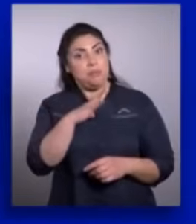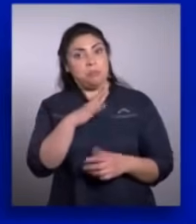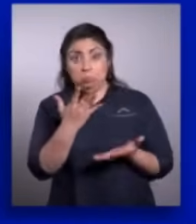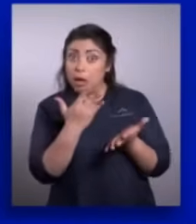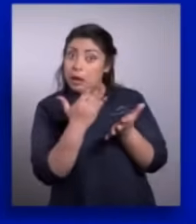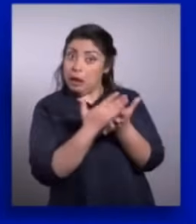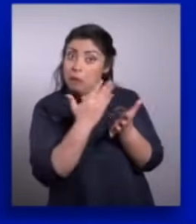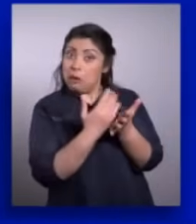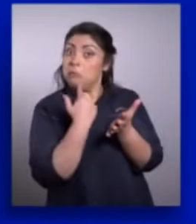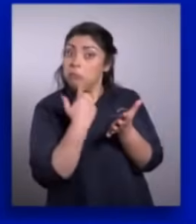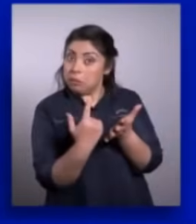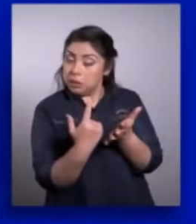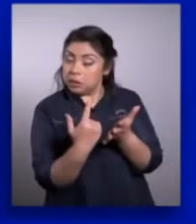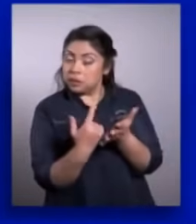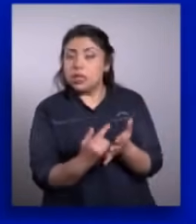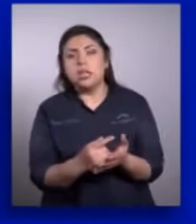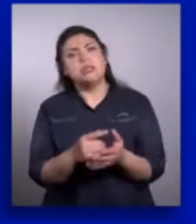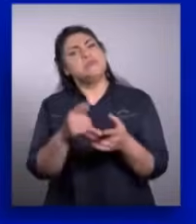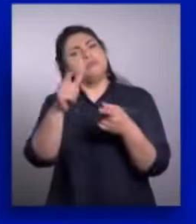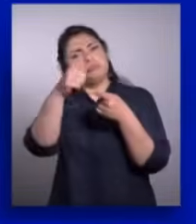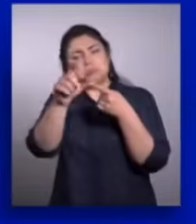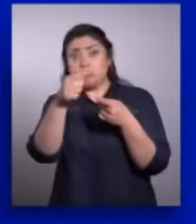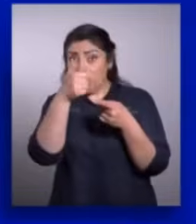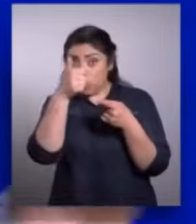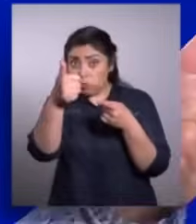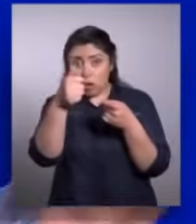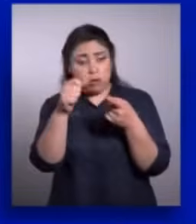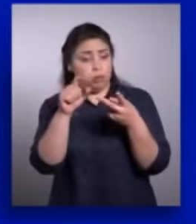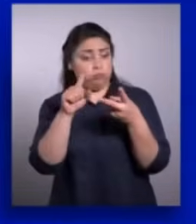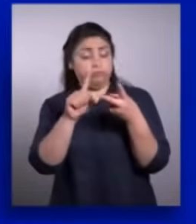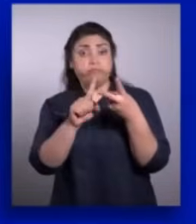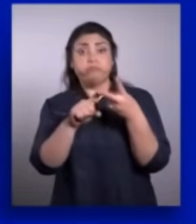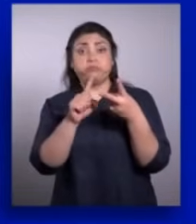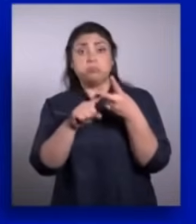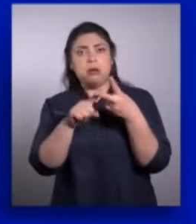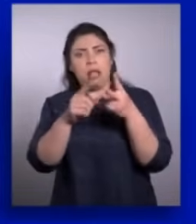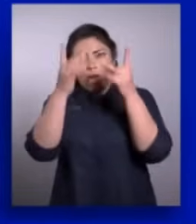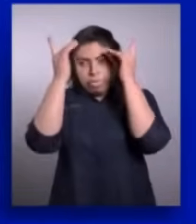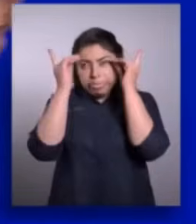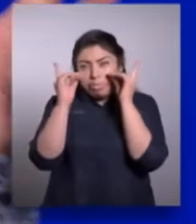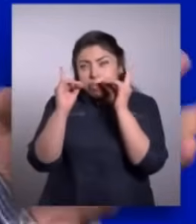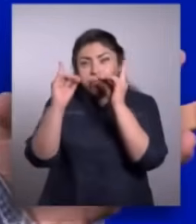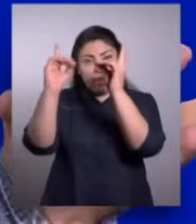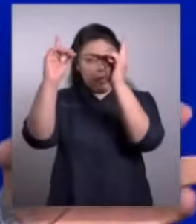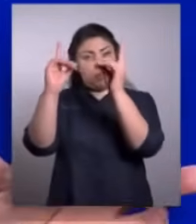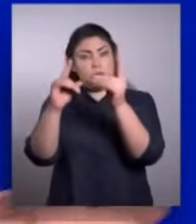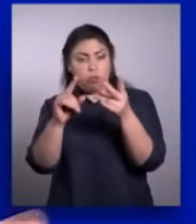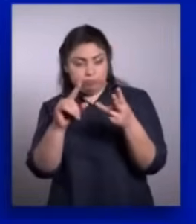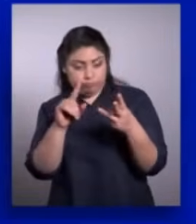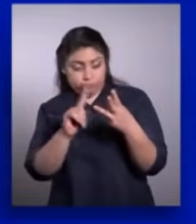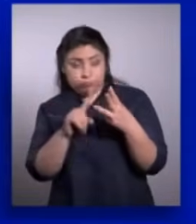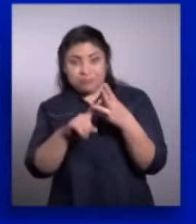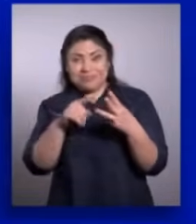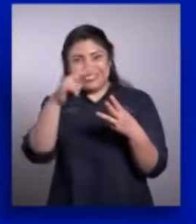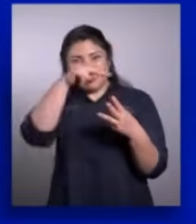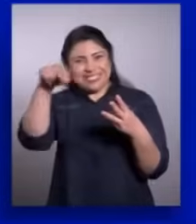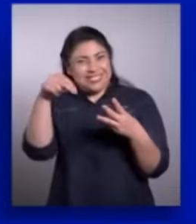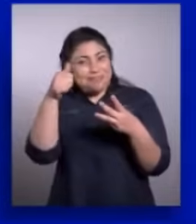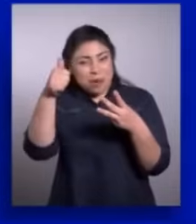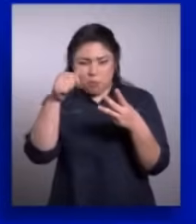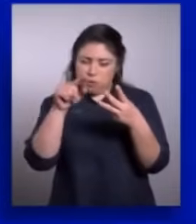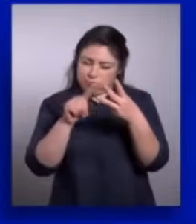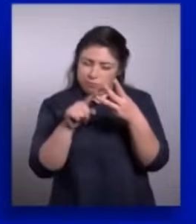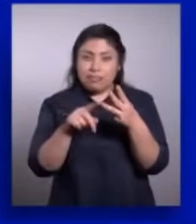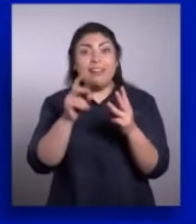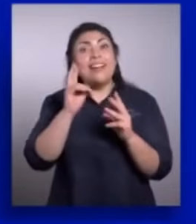algo bueno, algo honesto, algo de buen nombre, si tiene virtud alguna, digno de alabanza, en esto pensad, dice el Señor y el Dios de paz